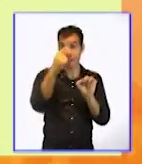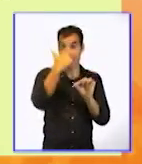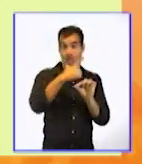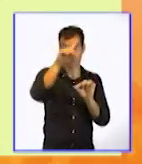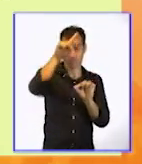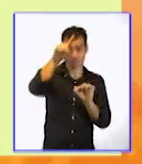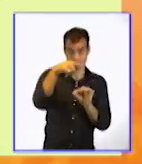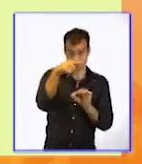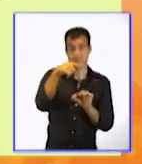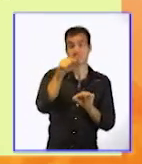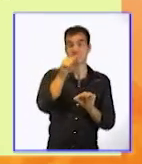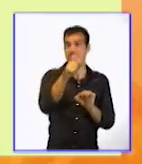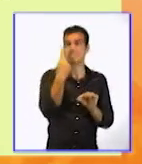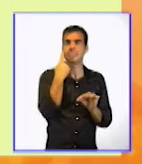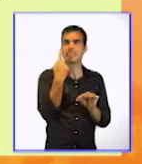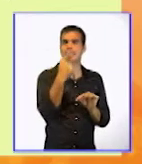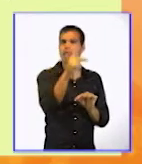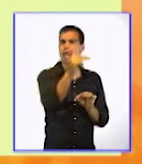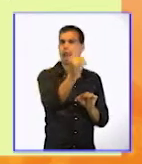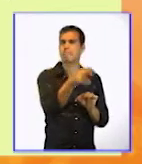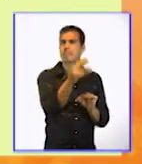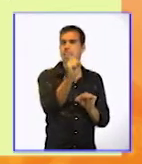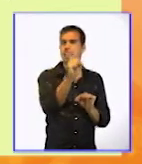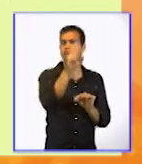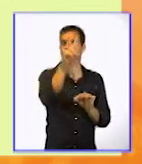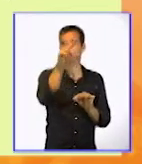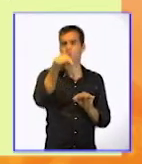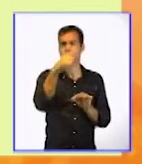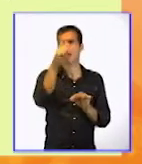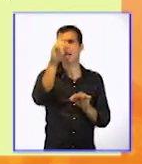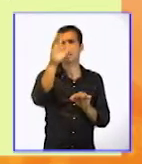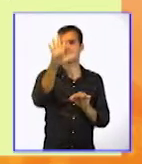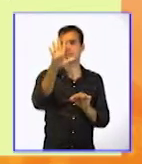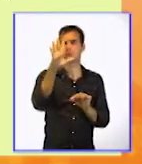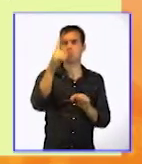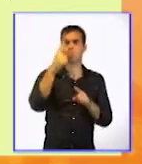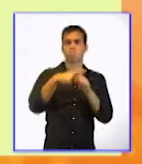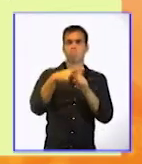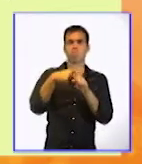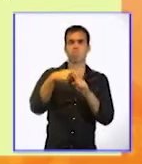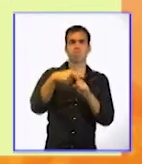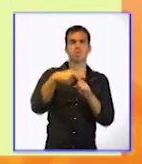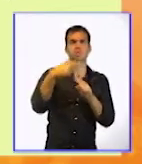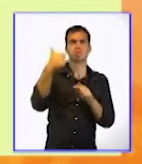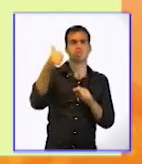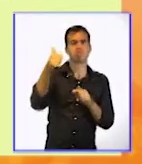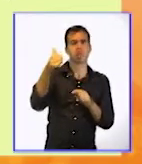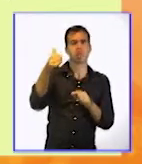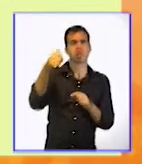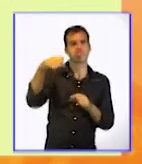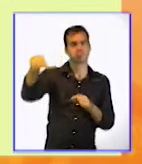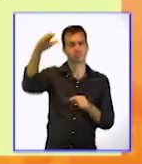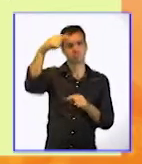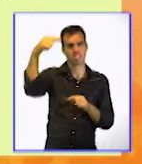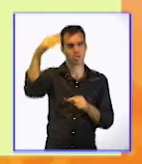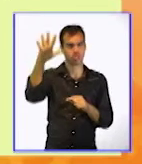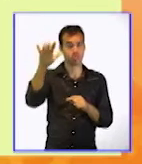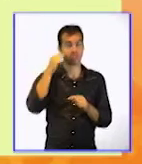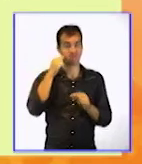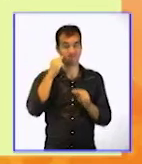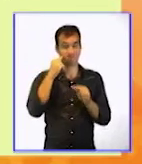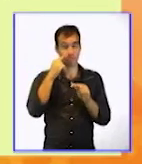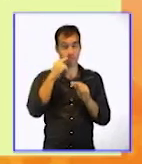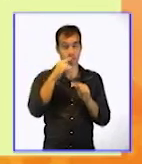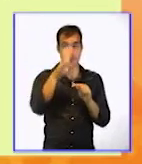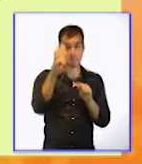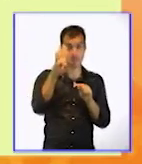electrólitos, y le dan el inciso A, el sulfato de calcio, le dan un valor de KPS de 2,5 por 10 a la menos 17, el